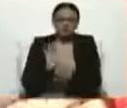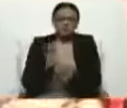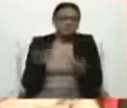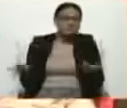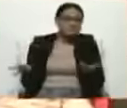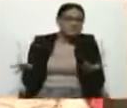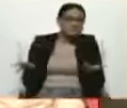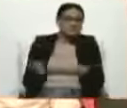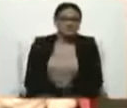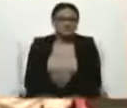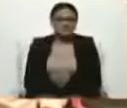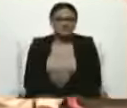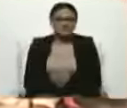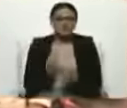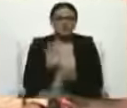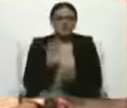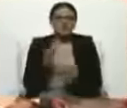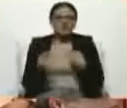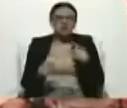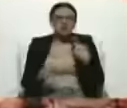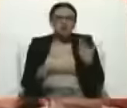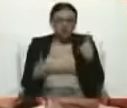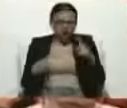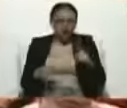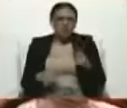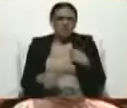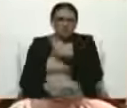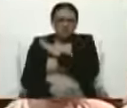con un manejo extraordinario de